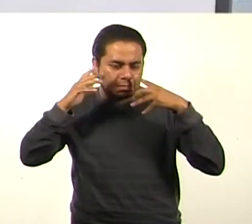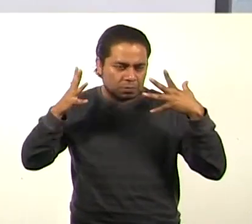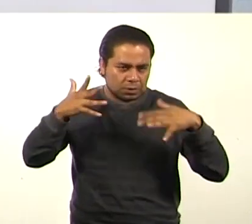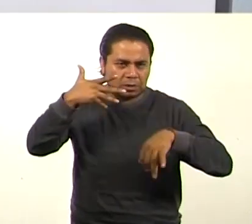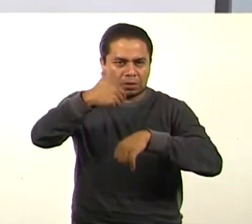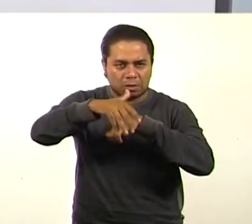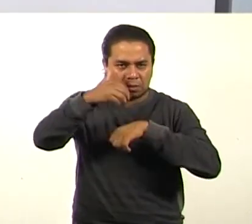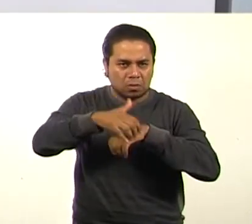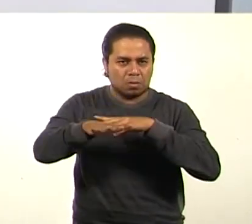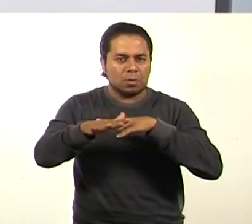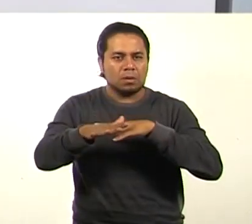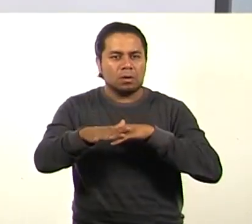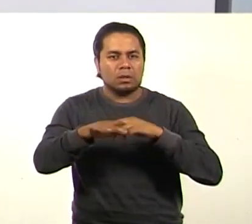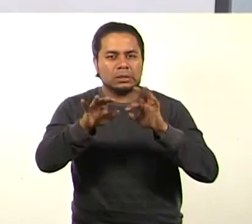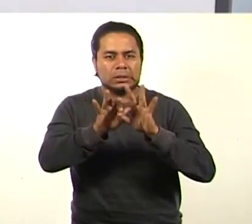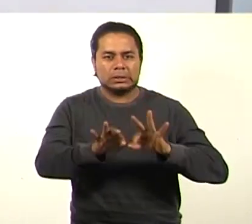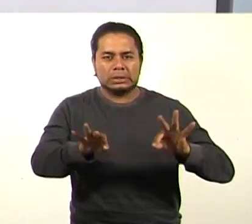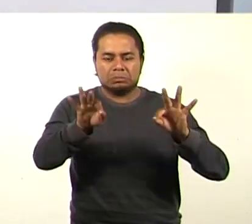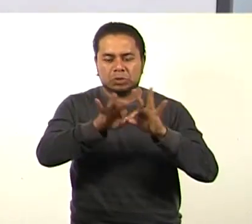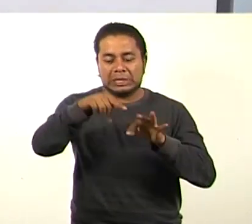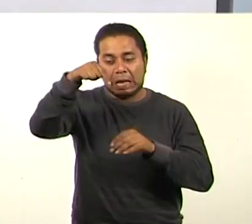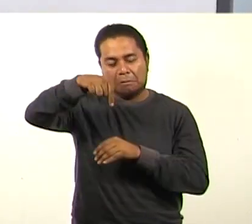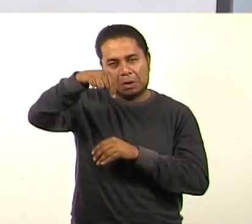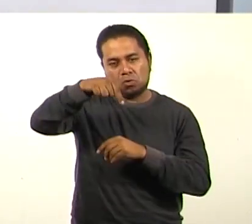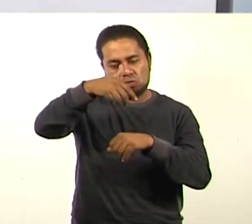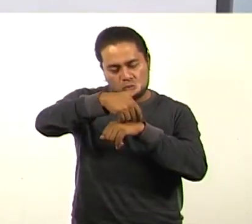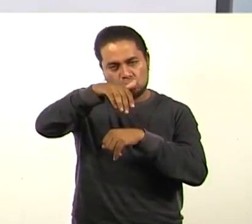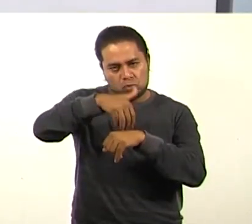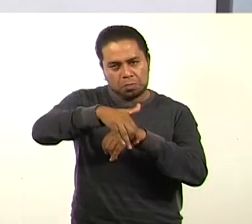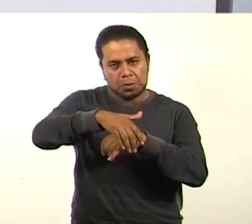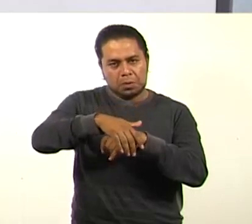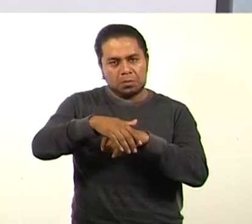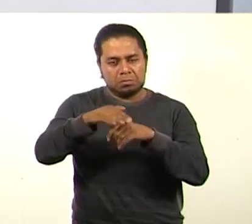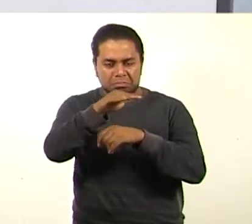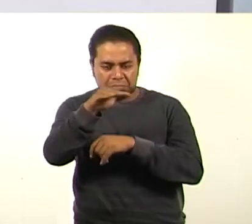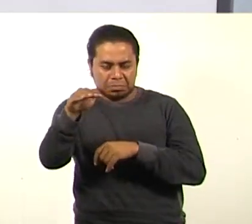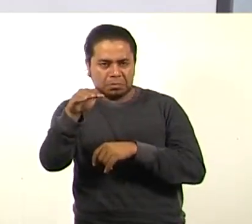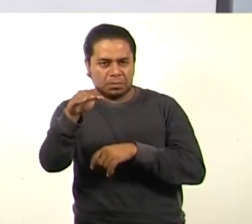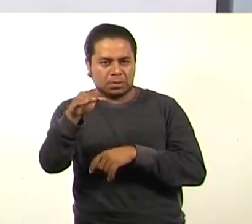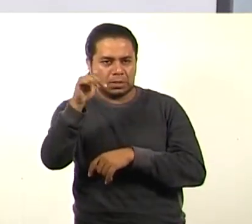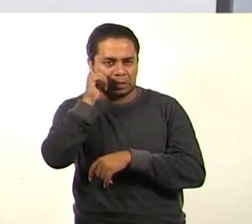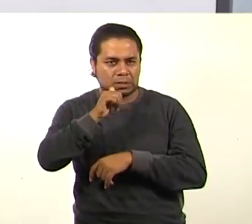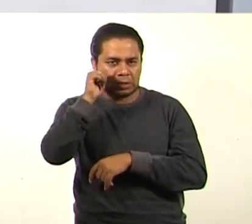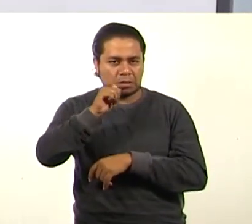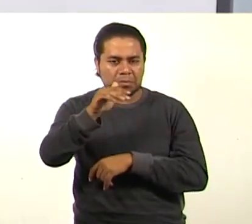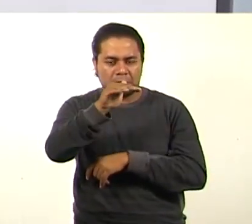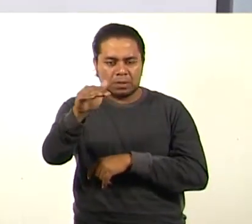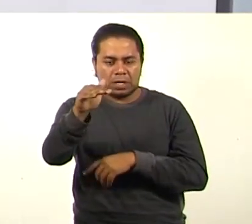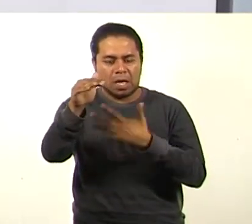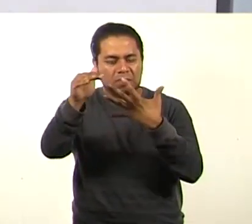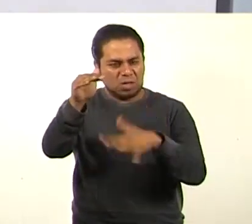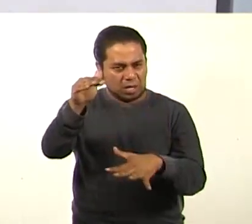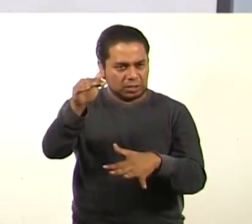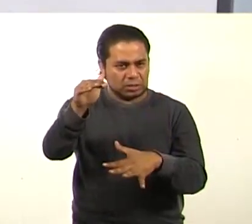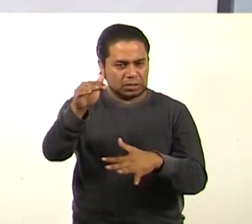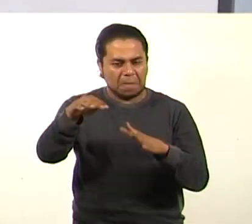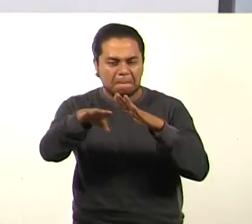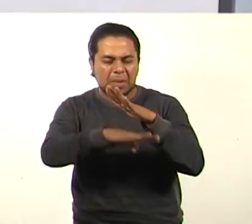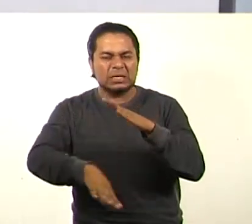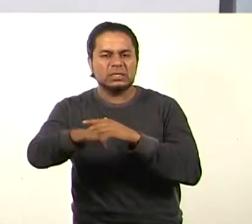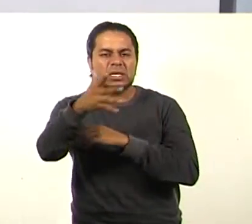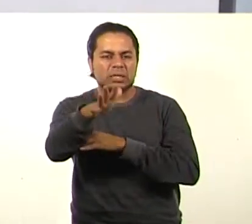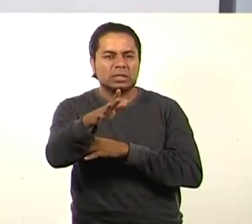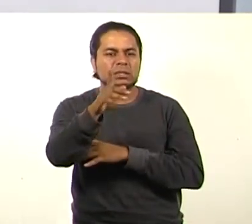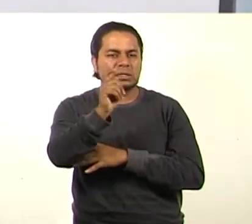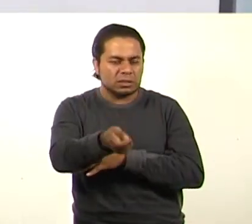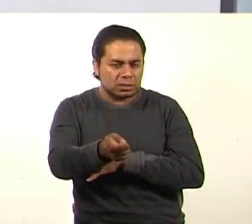el numerador, lo que importa es el denominador. El denominador siempre va a ser base 10. ¿Qué significa?